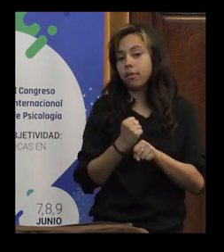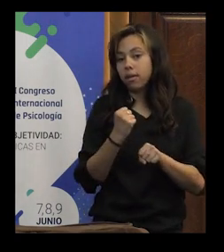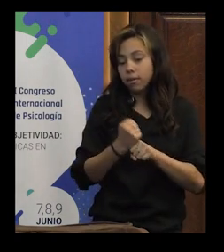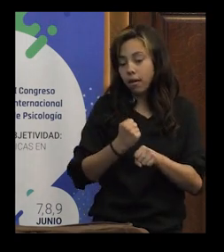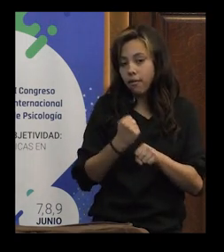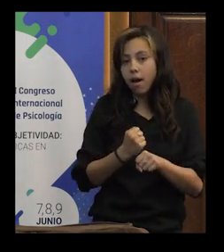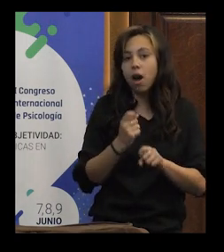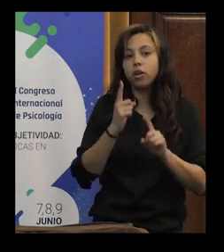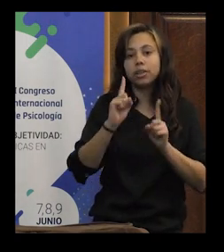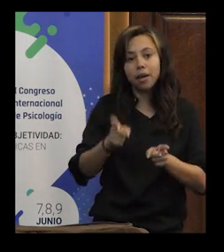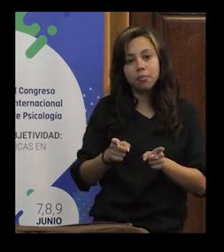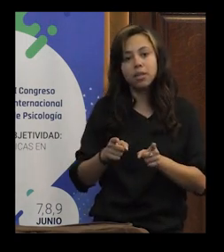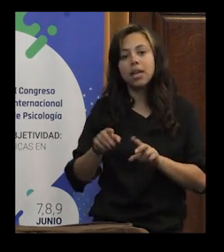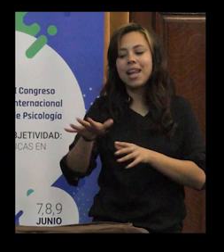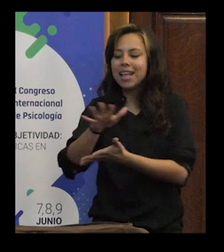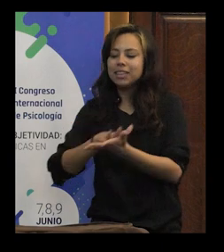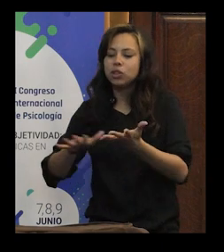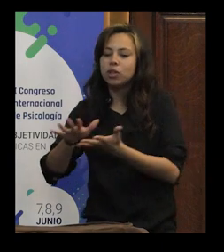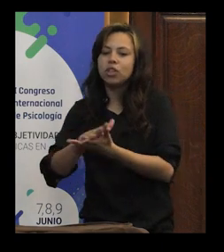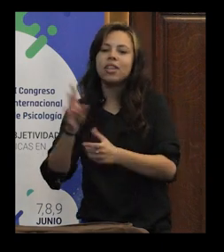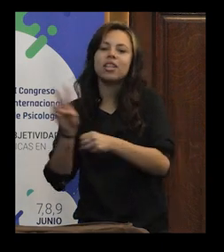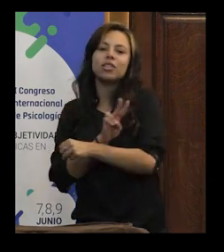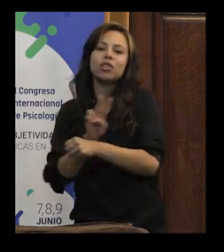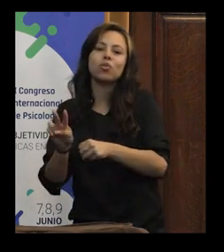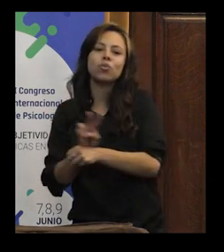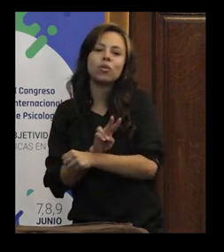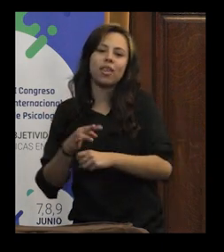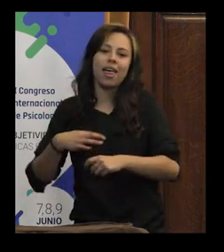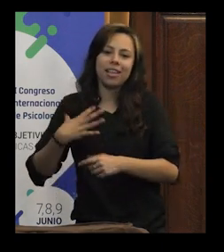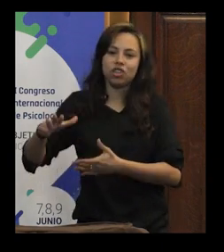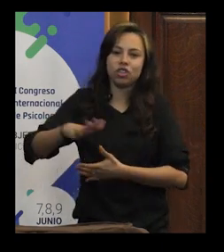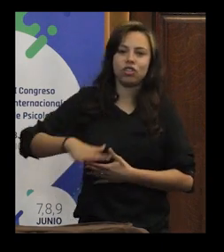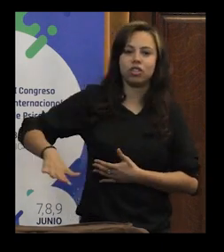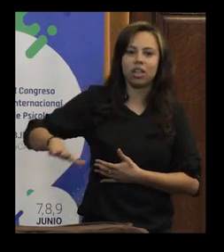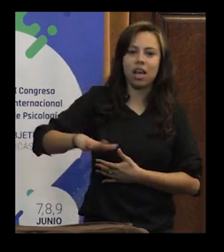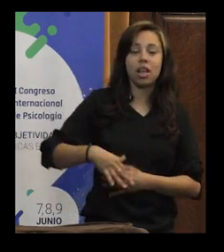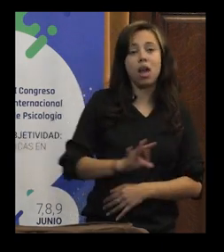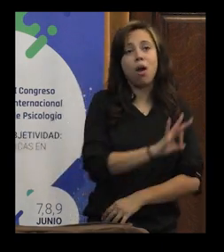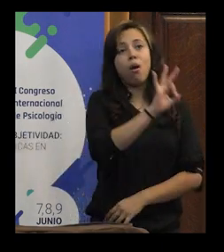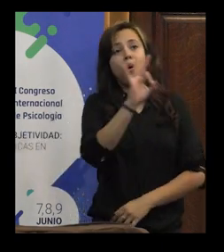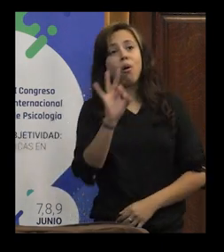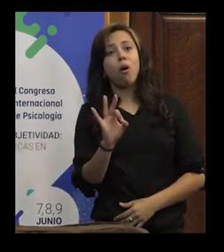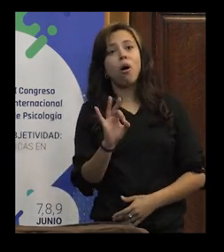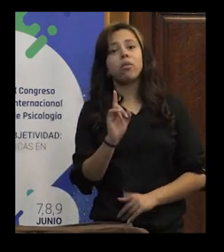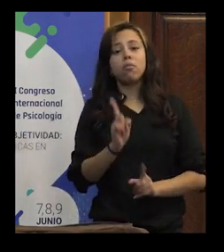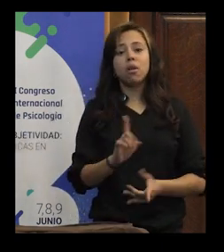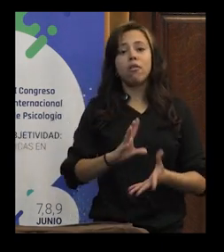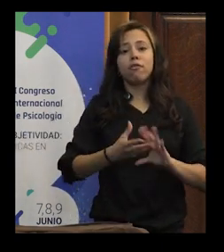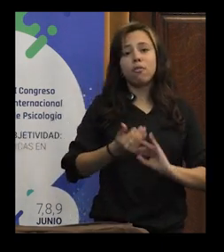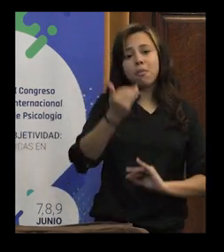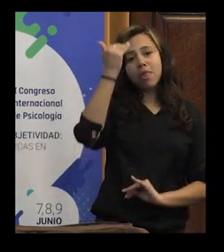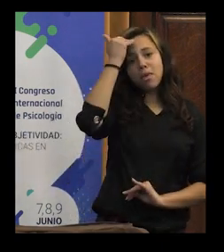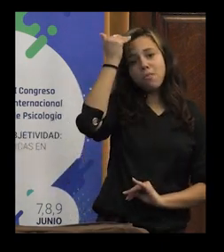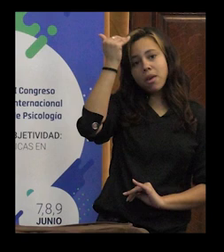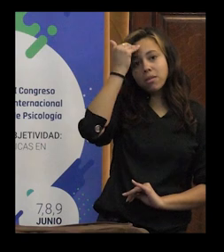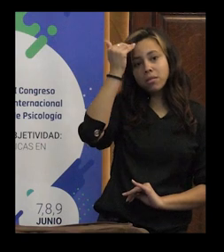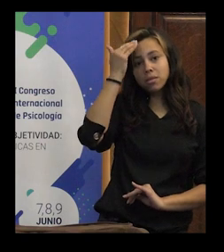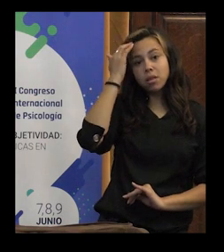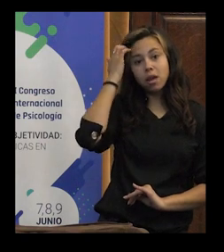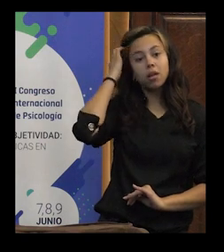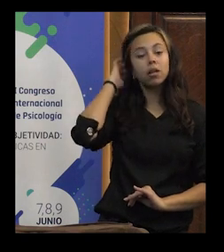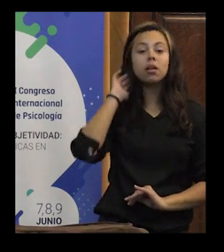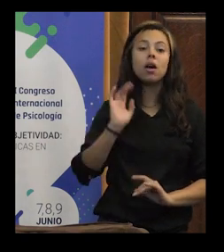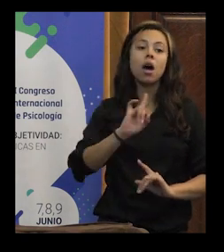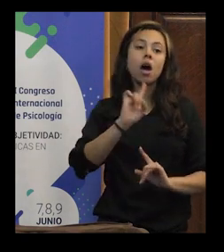cotizaciones de la seguridad social. O también en términos morales, el imperativo de